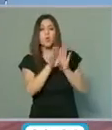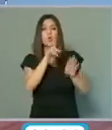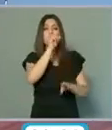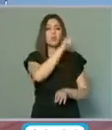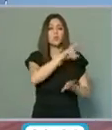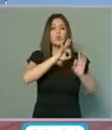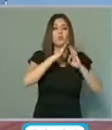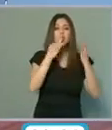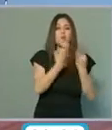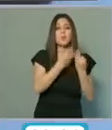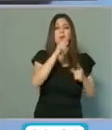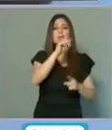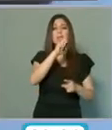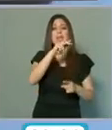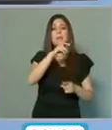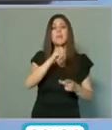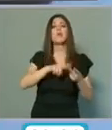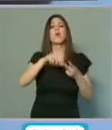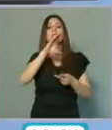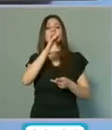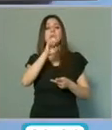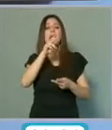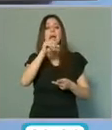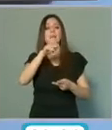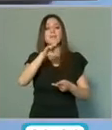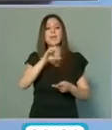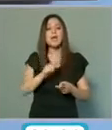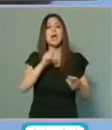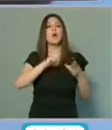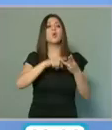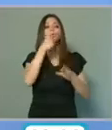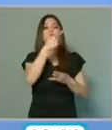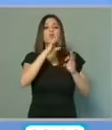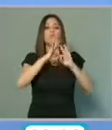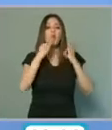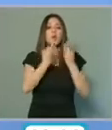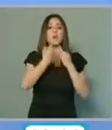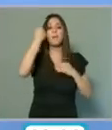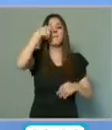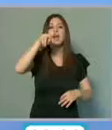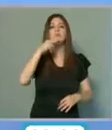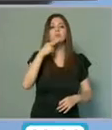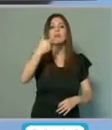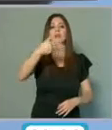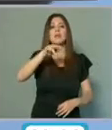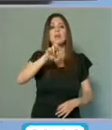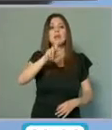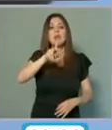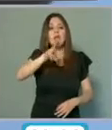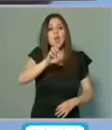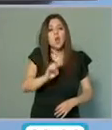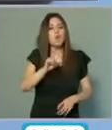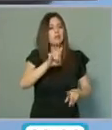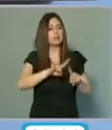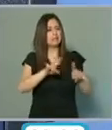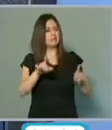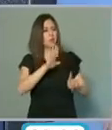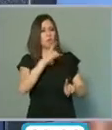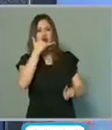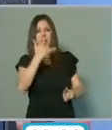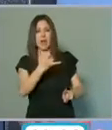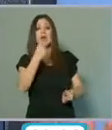tipo de cerámica, la forma de utilizar el hierro, era muy particular. Y lo